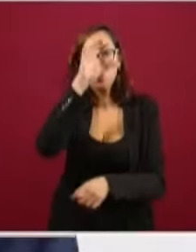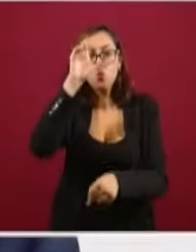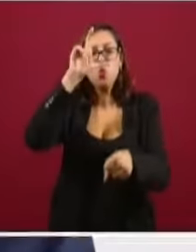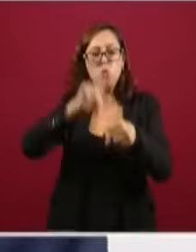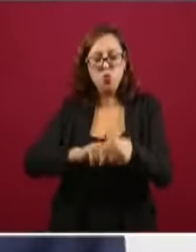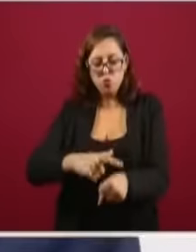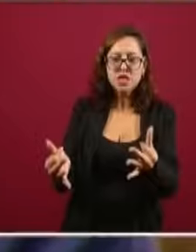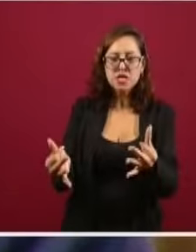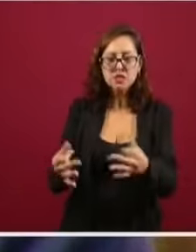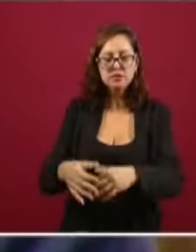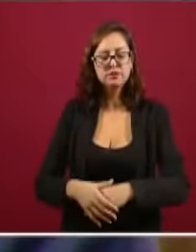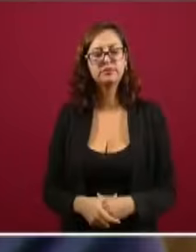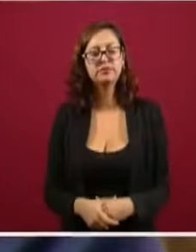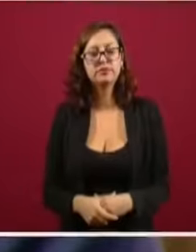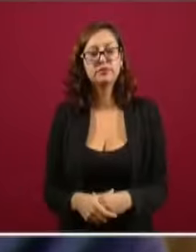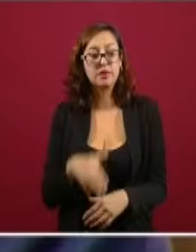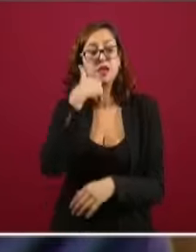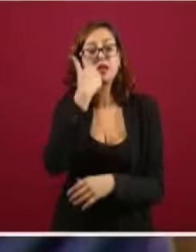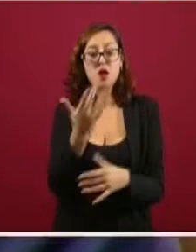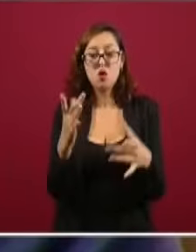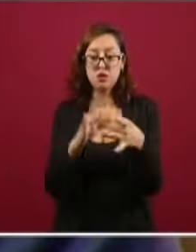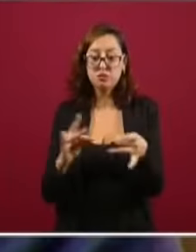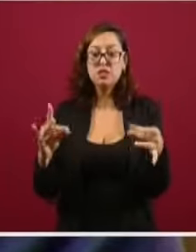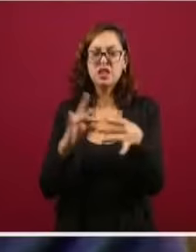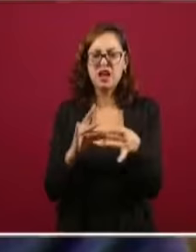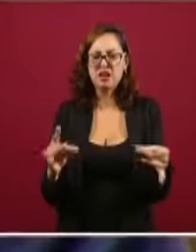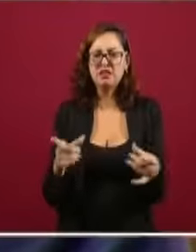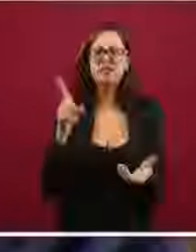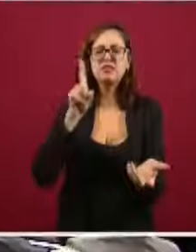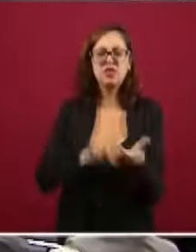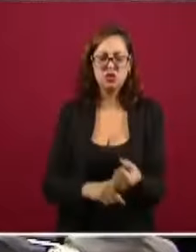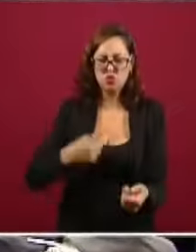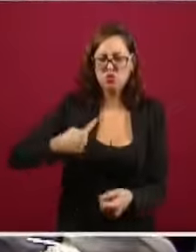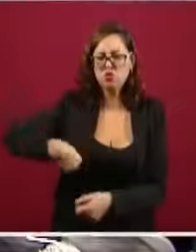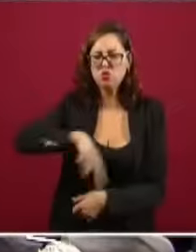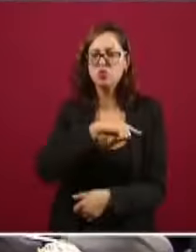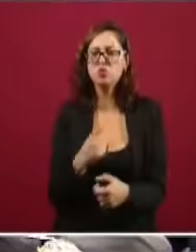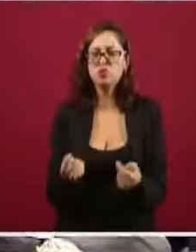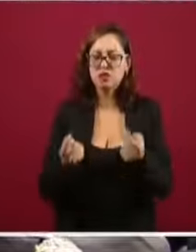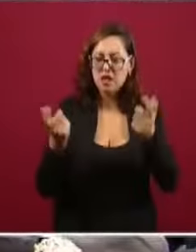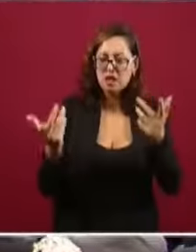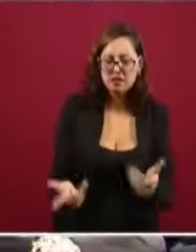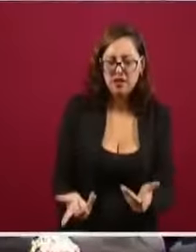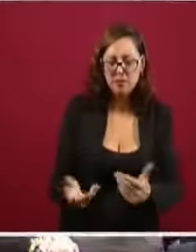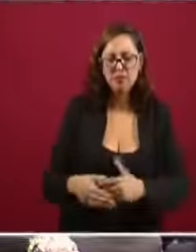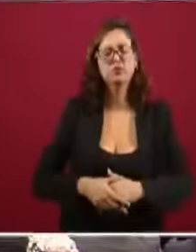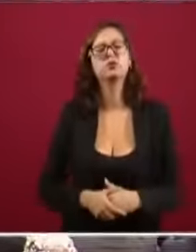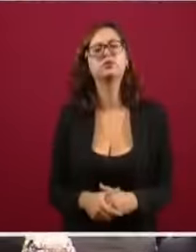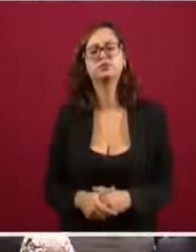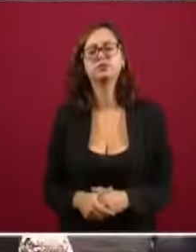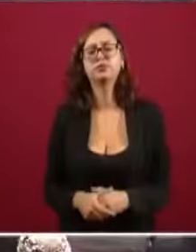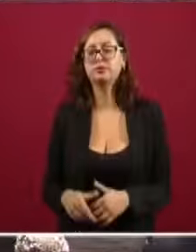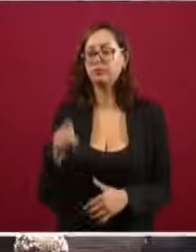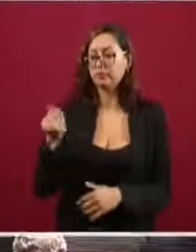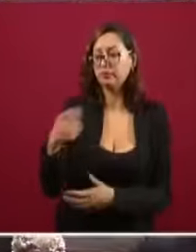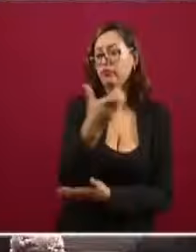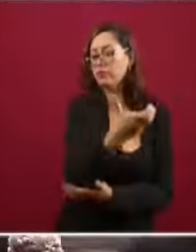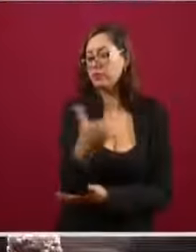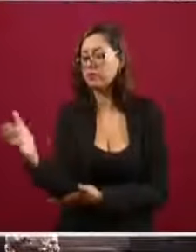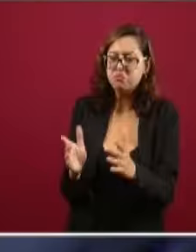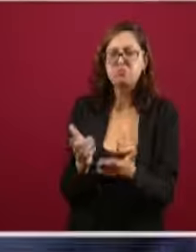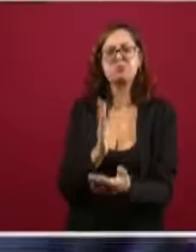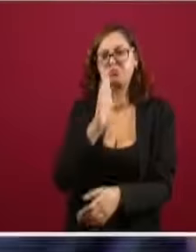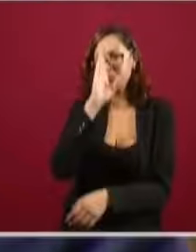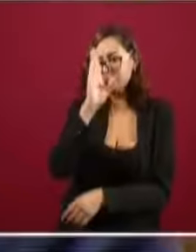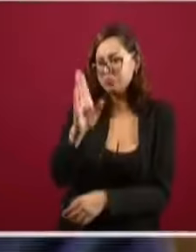viajar en aviones y helicópteros privados. Eso se terminó. Ya está en venta el avión presidencial y 71 aviones y helicópteros que